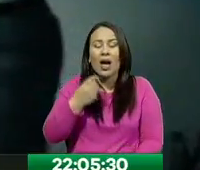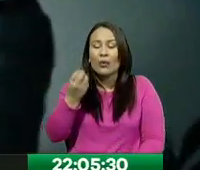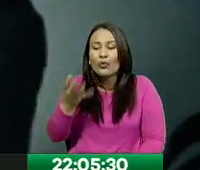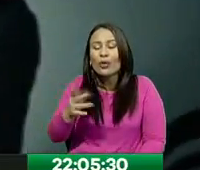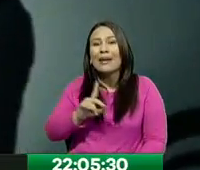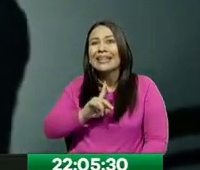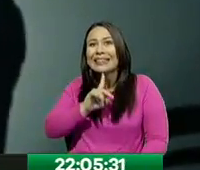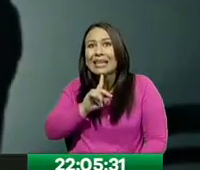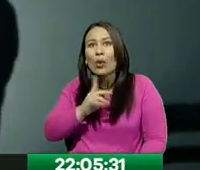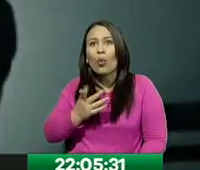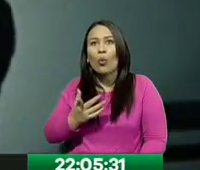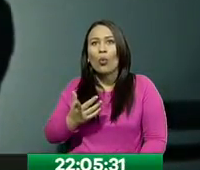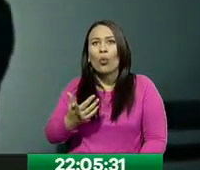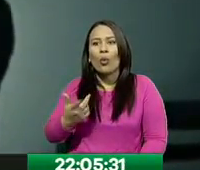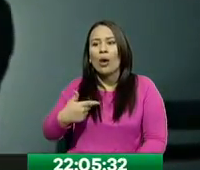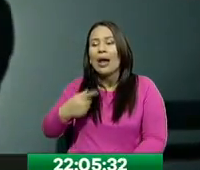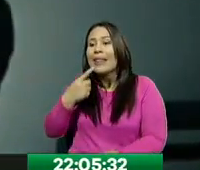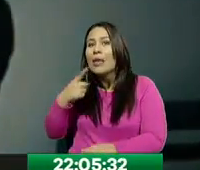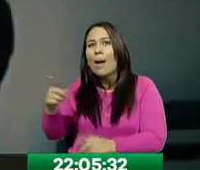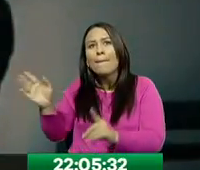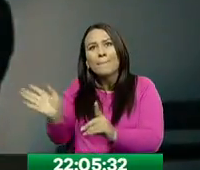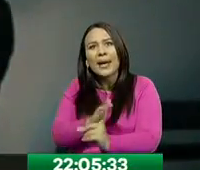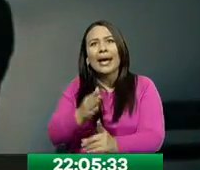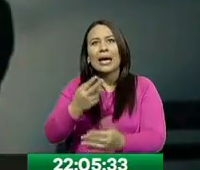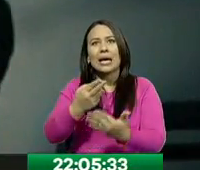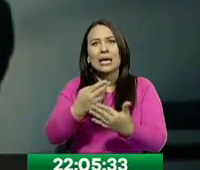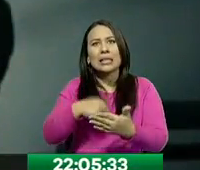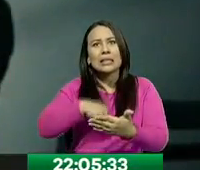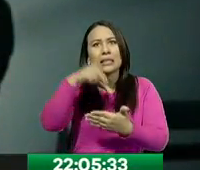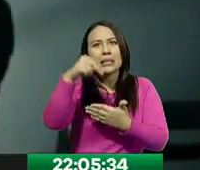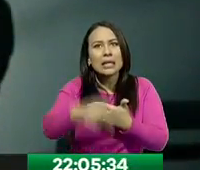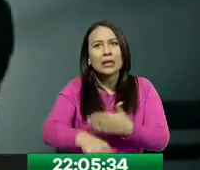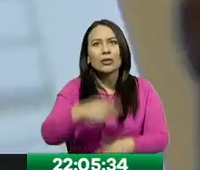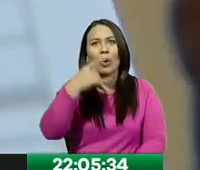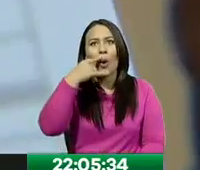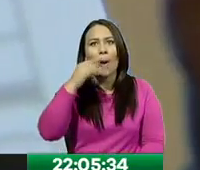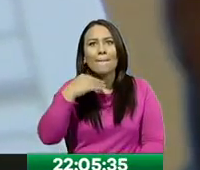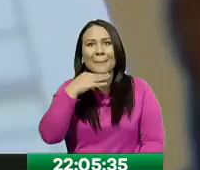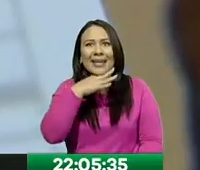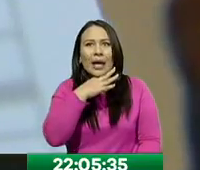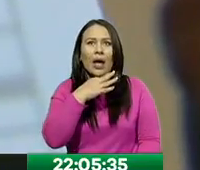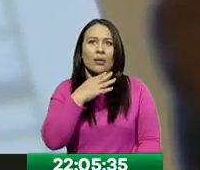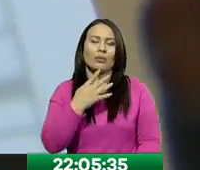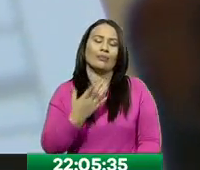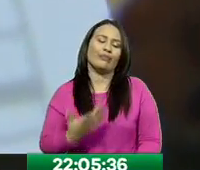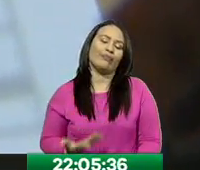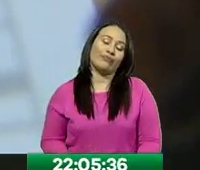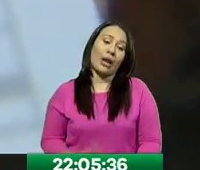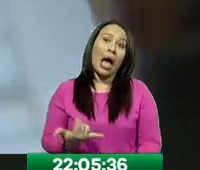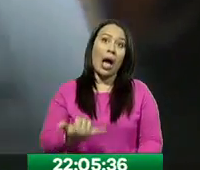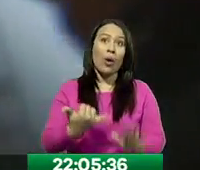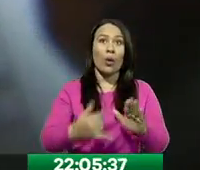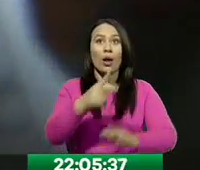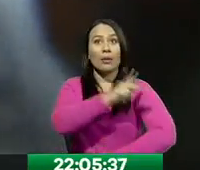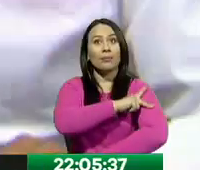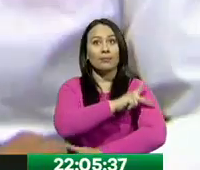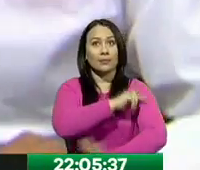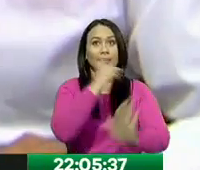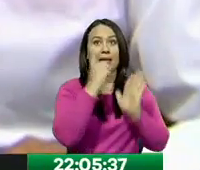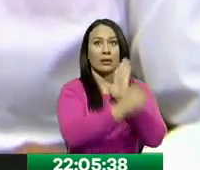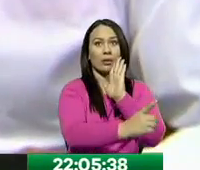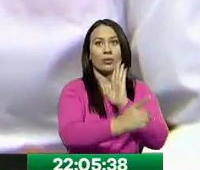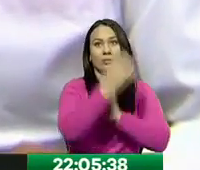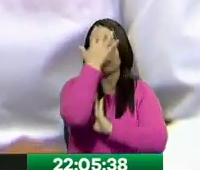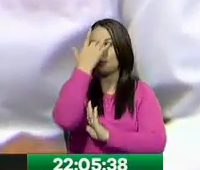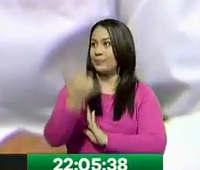al hijo que le pegue al nieto por portarse mal y por no ir al catecismo. La denuncia fue presentada por el profesor, mientras que la fiscalía